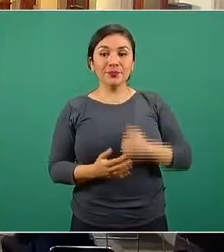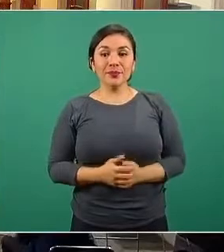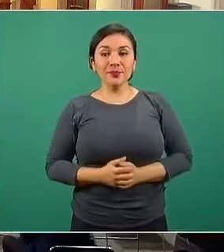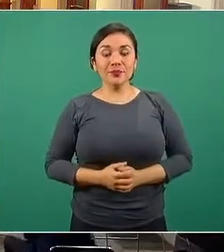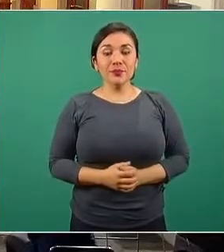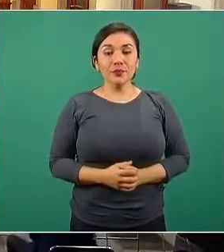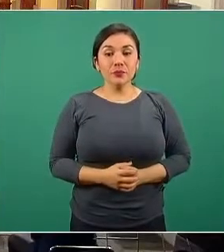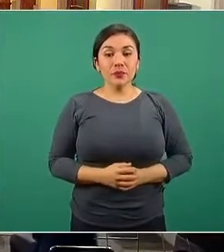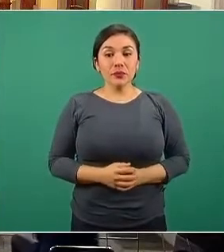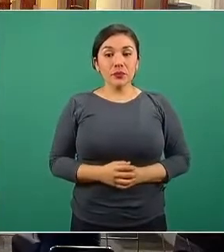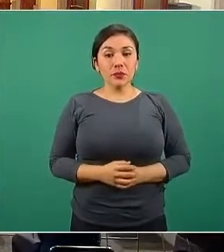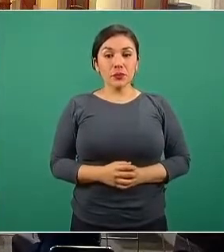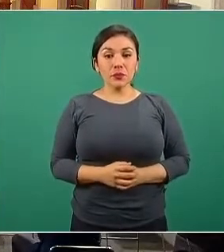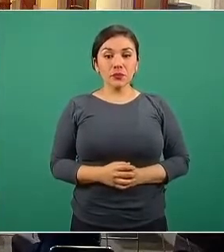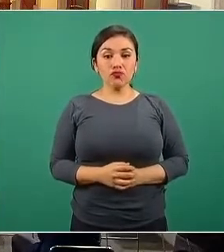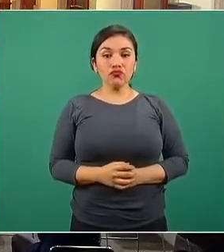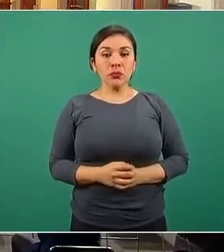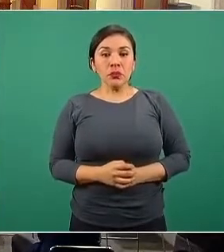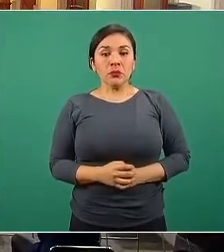Adelante, sí.